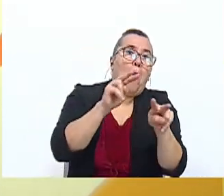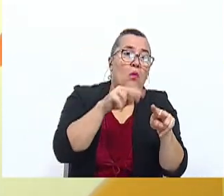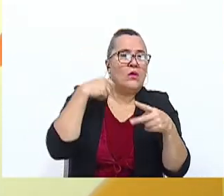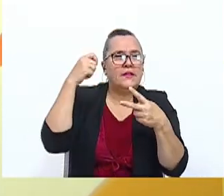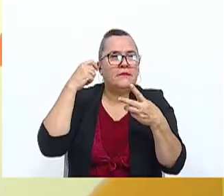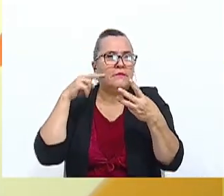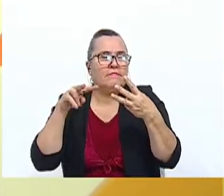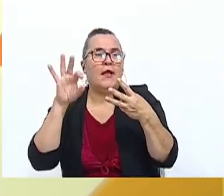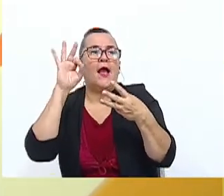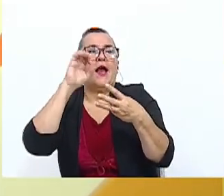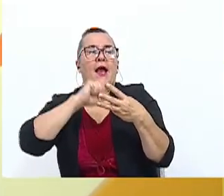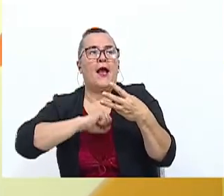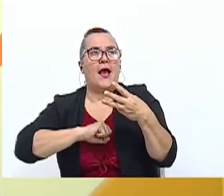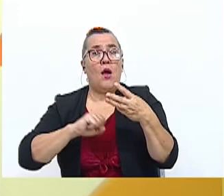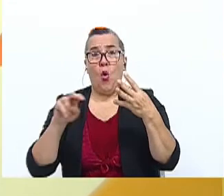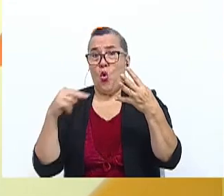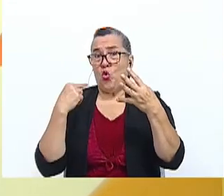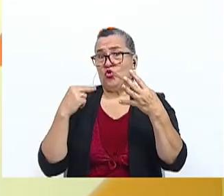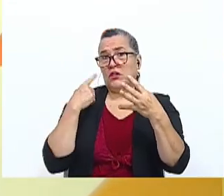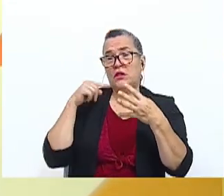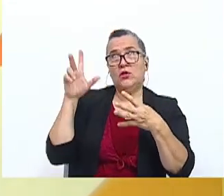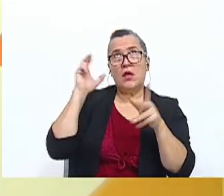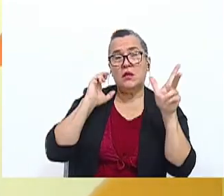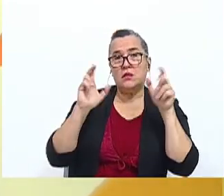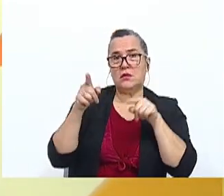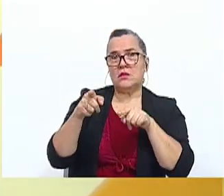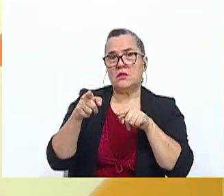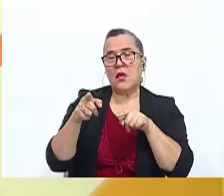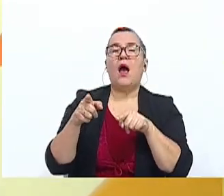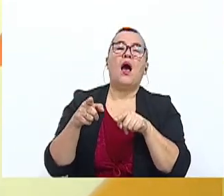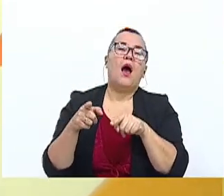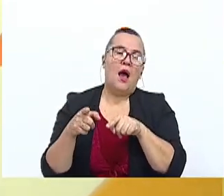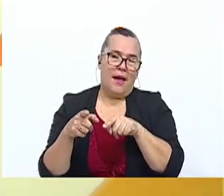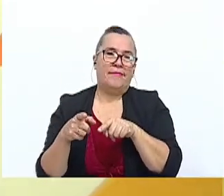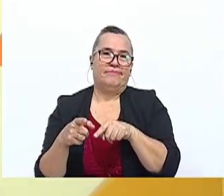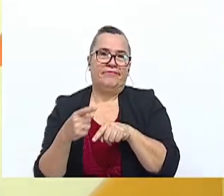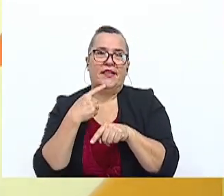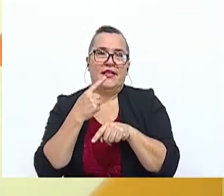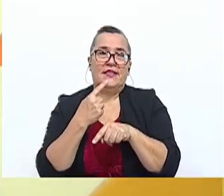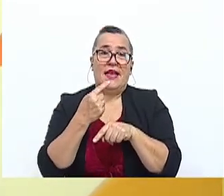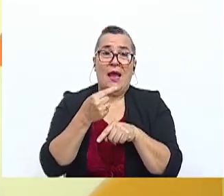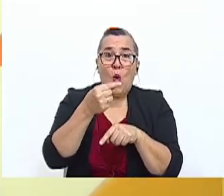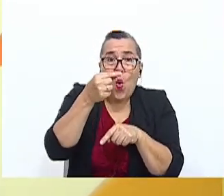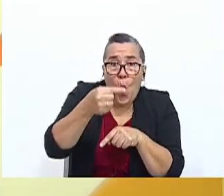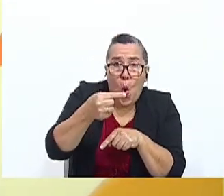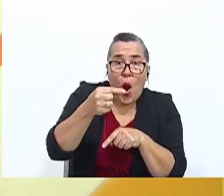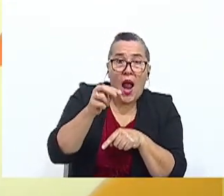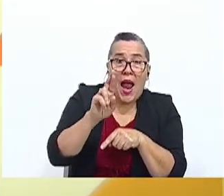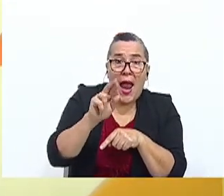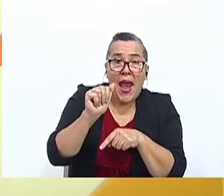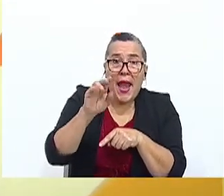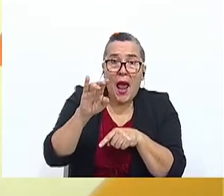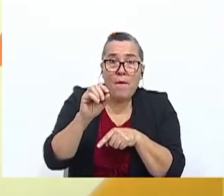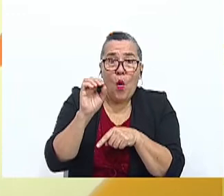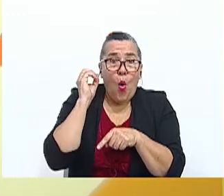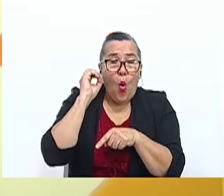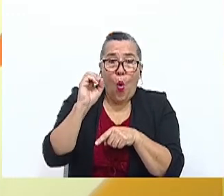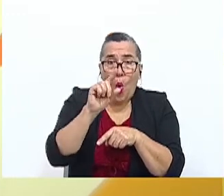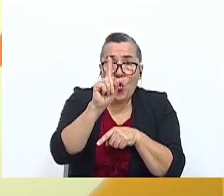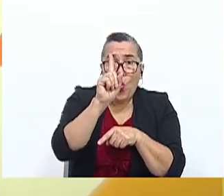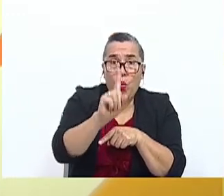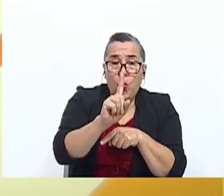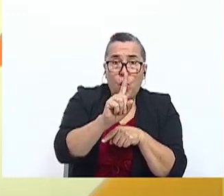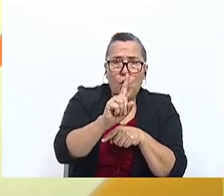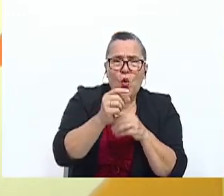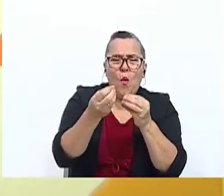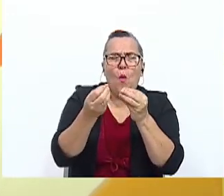video, que han visto en las noticias? Sí, se dice que por cada gramo de oro que se extrae, hay muchos